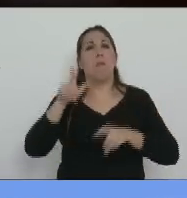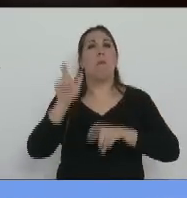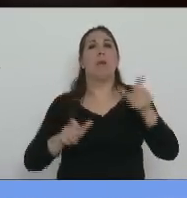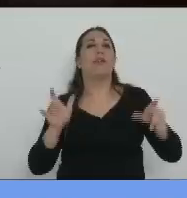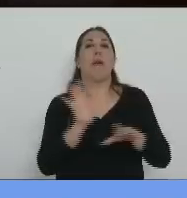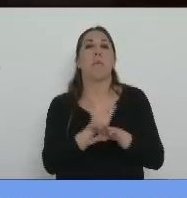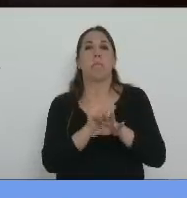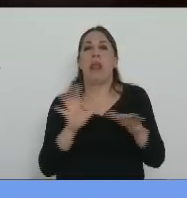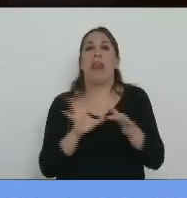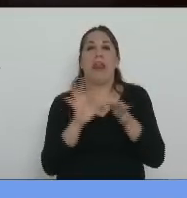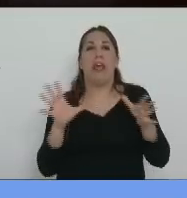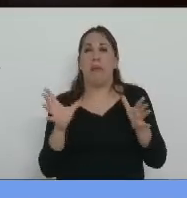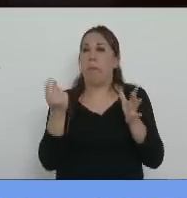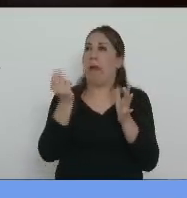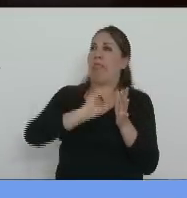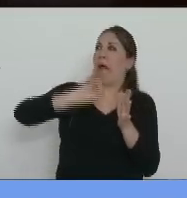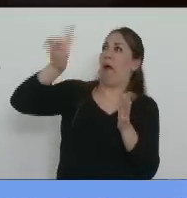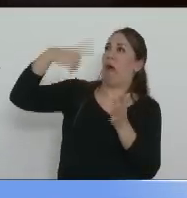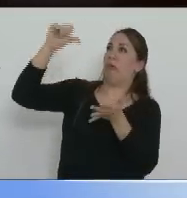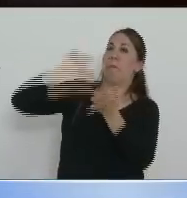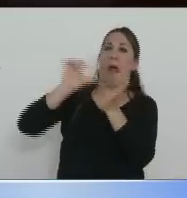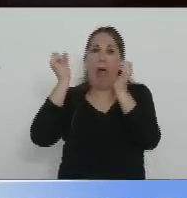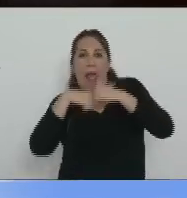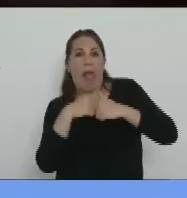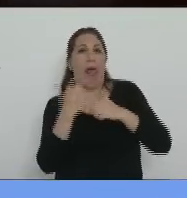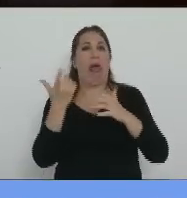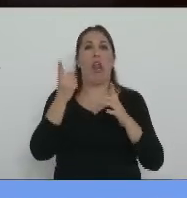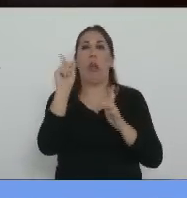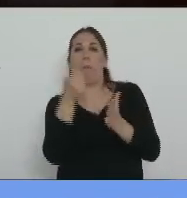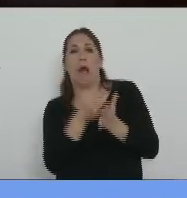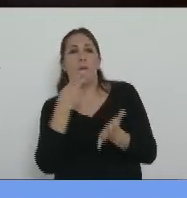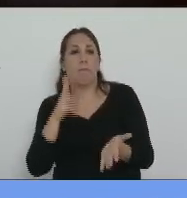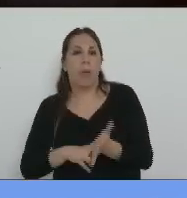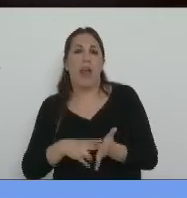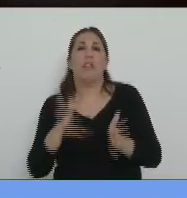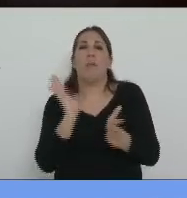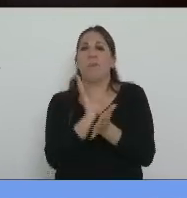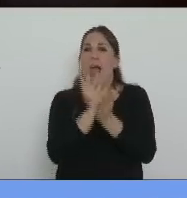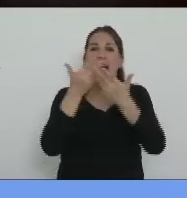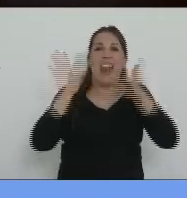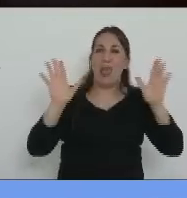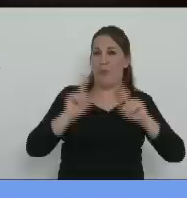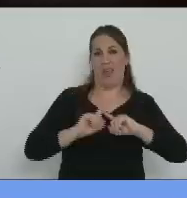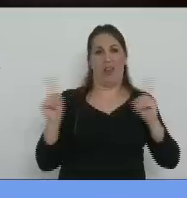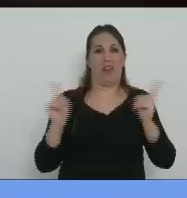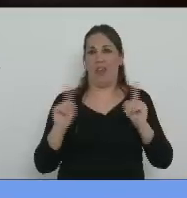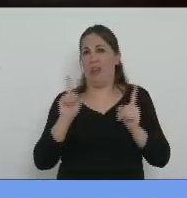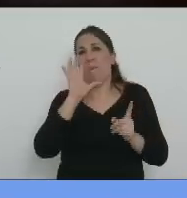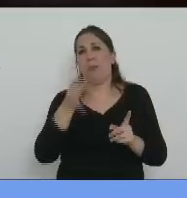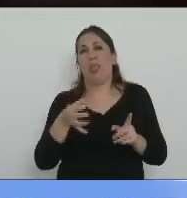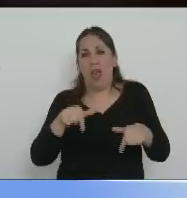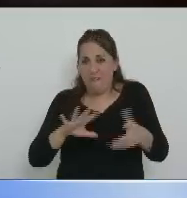para esconder y además para después tener impunidad como está en este en este